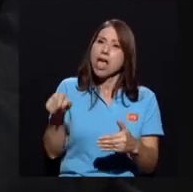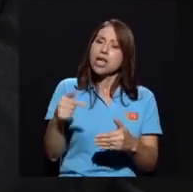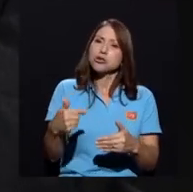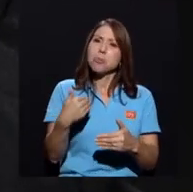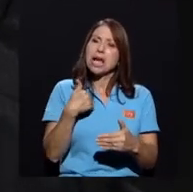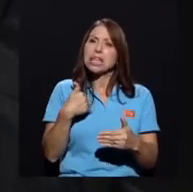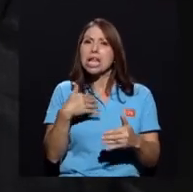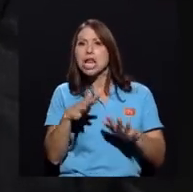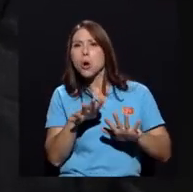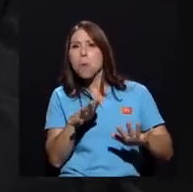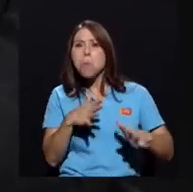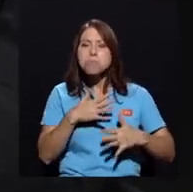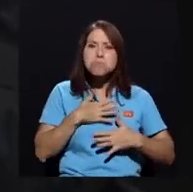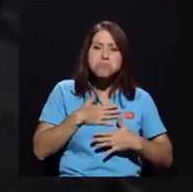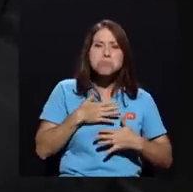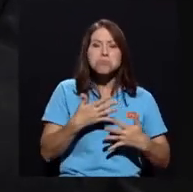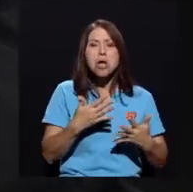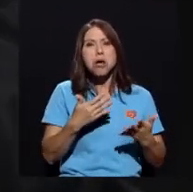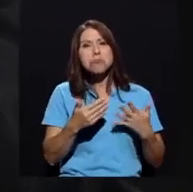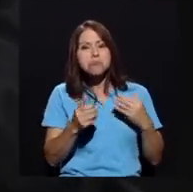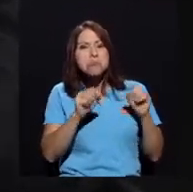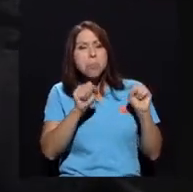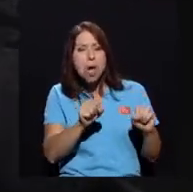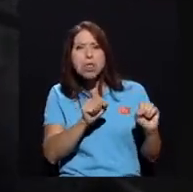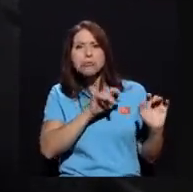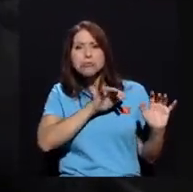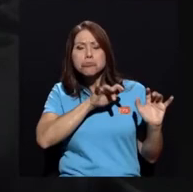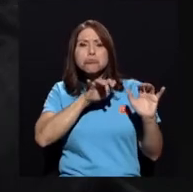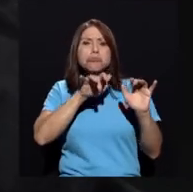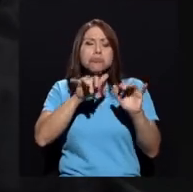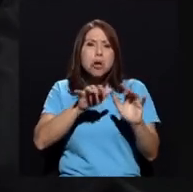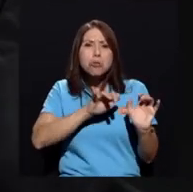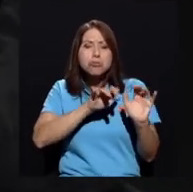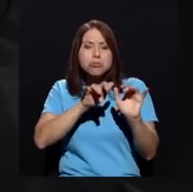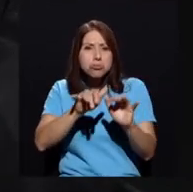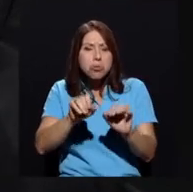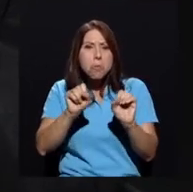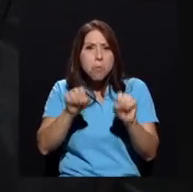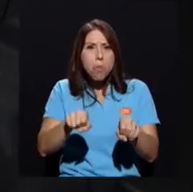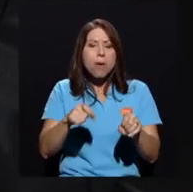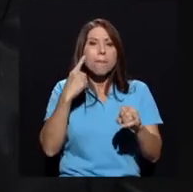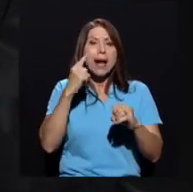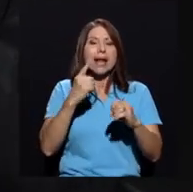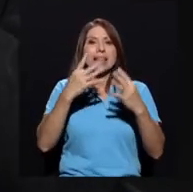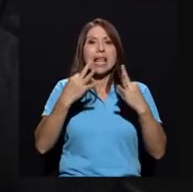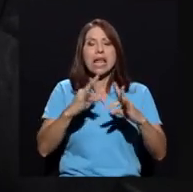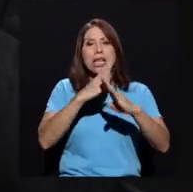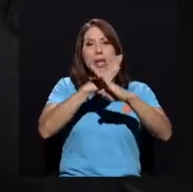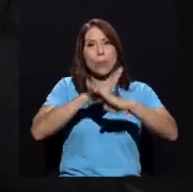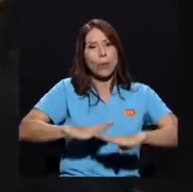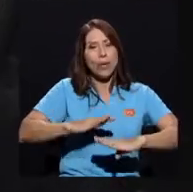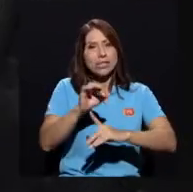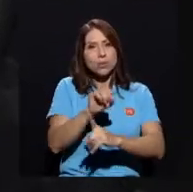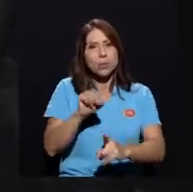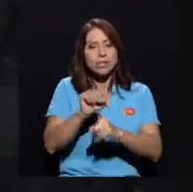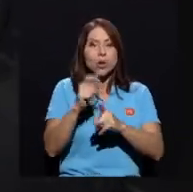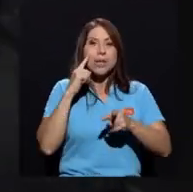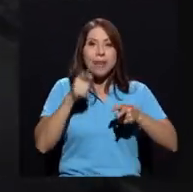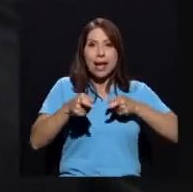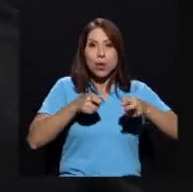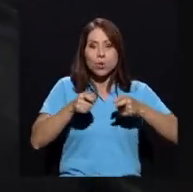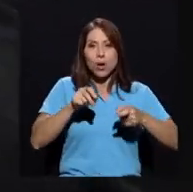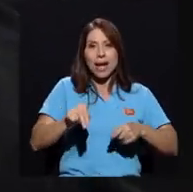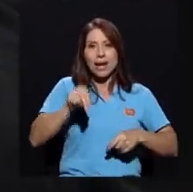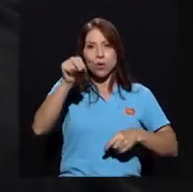una cierta condescendencia de que se muevan elementos estratégicos para pacificar la situación y para controlar al